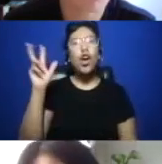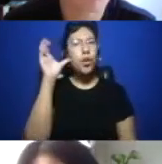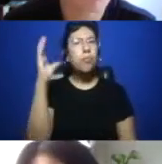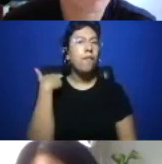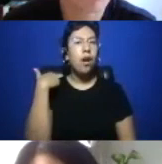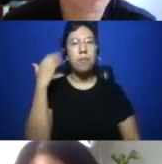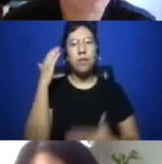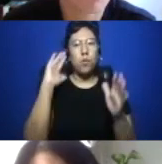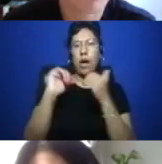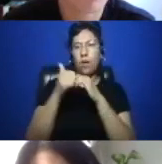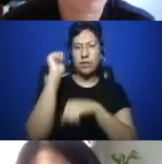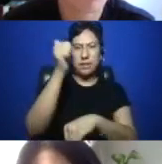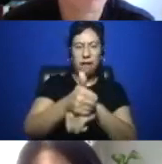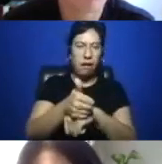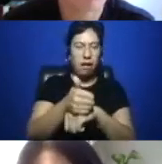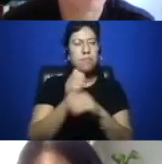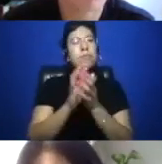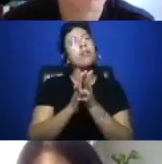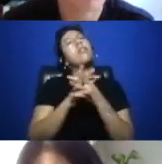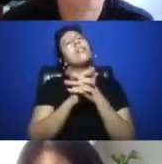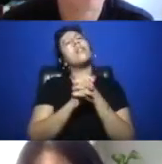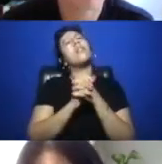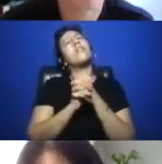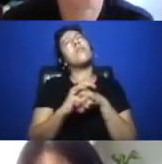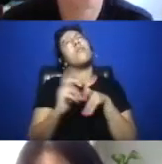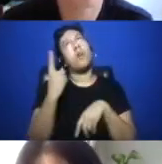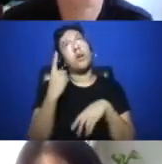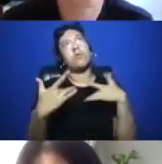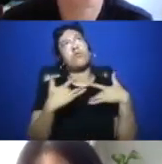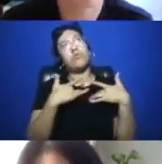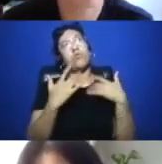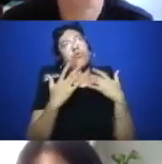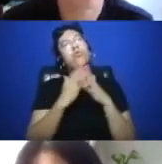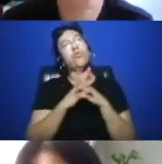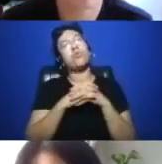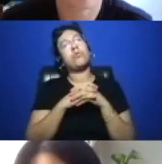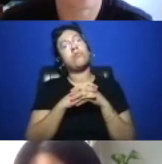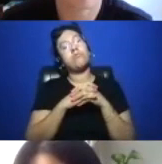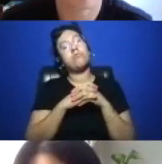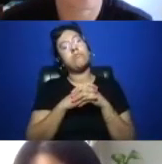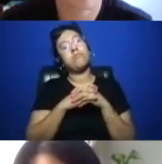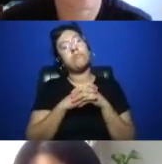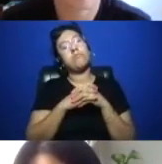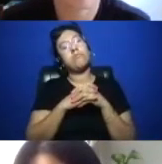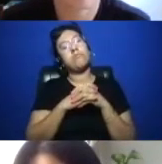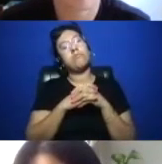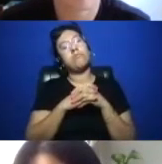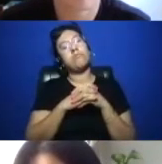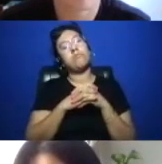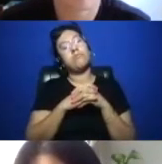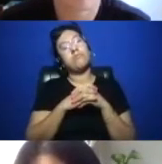sabía instalarlo, entonces fue muy útil. La preocupación que tengo es